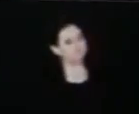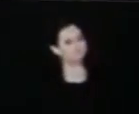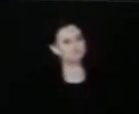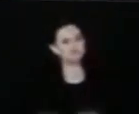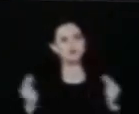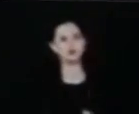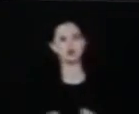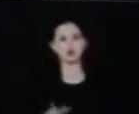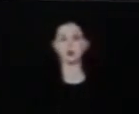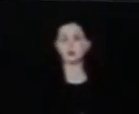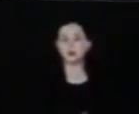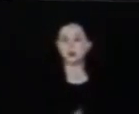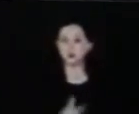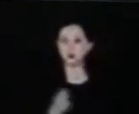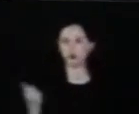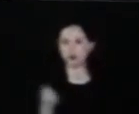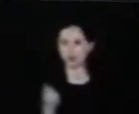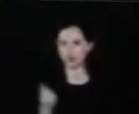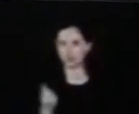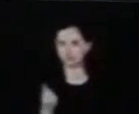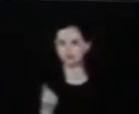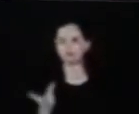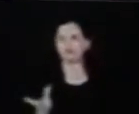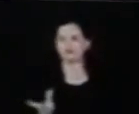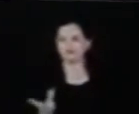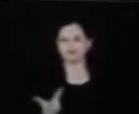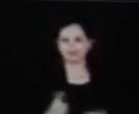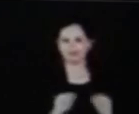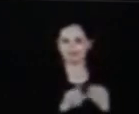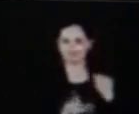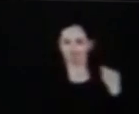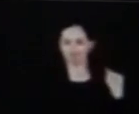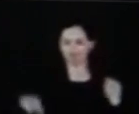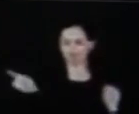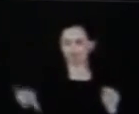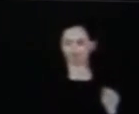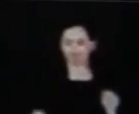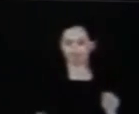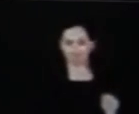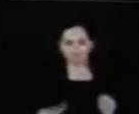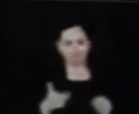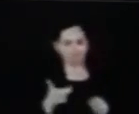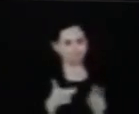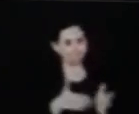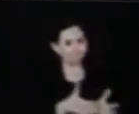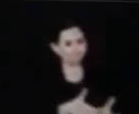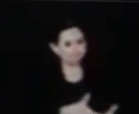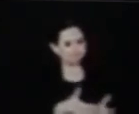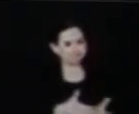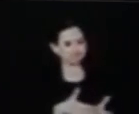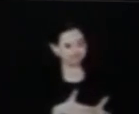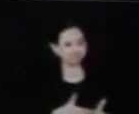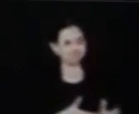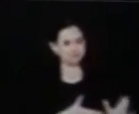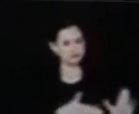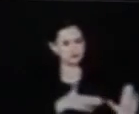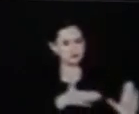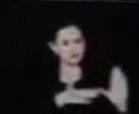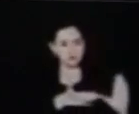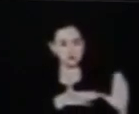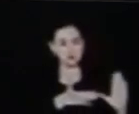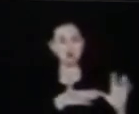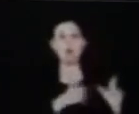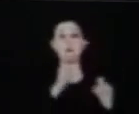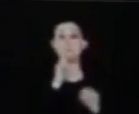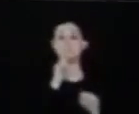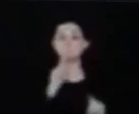justifica el plan de austeridad republicana al que nos hemos comprometido, y que, dicho sea